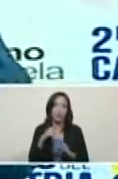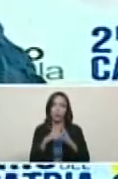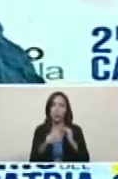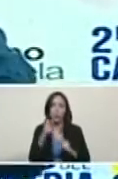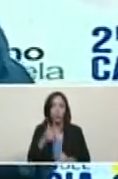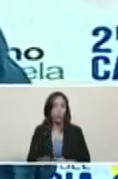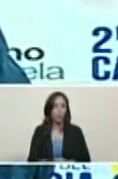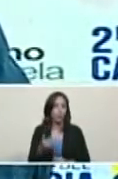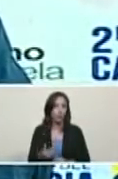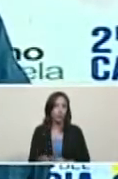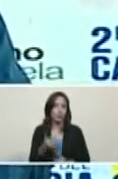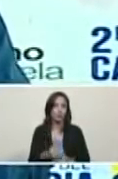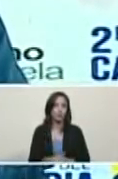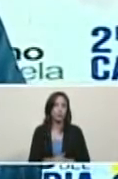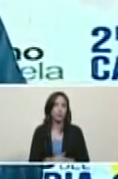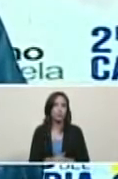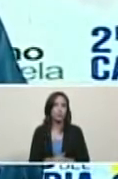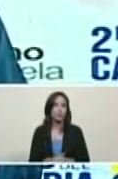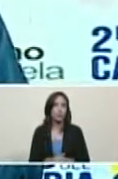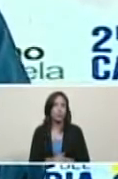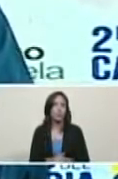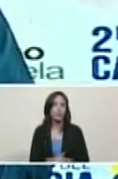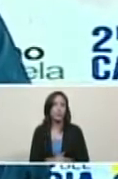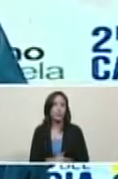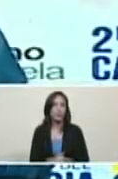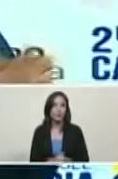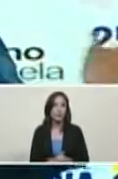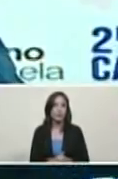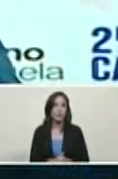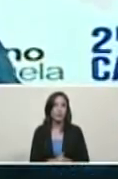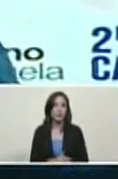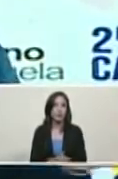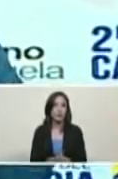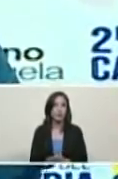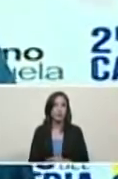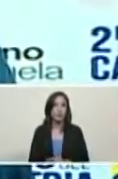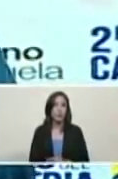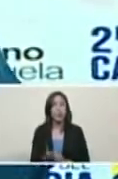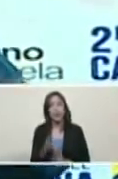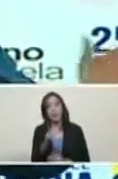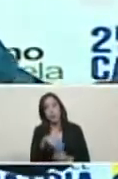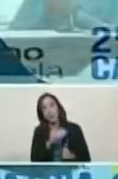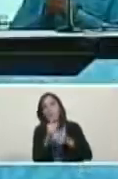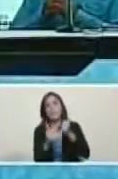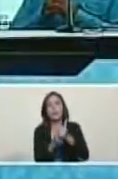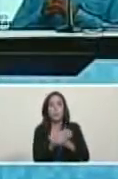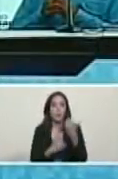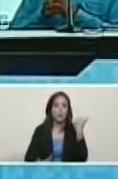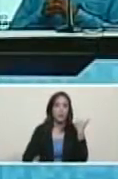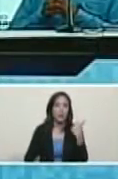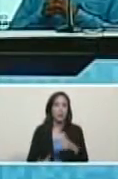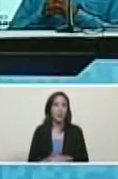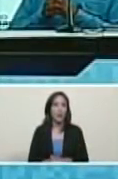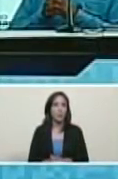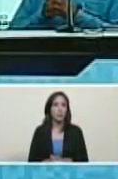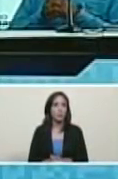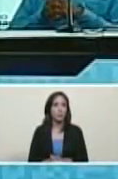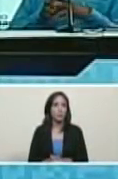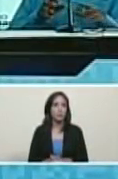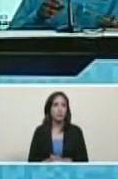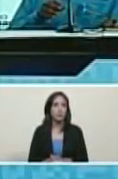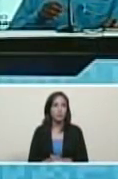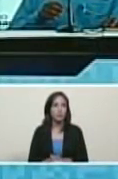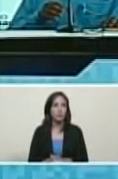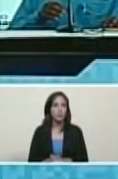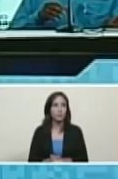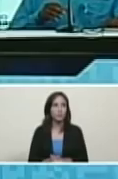fíjense. Muy importante. Que tomar nota, vicepresidenta de ejecutiva, vicepresidente de gobierno, ministros,